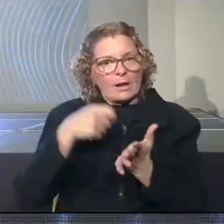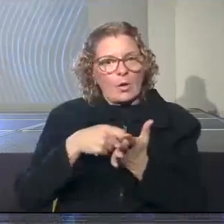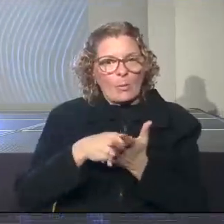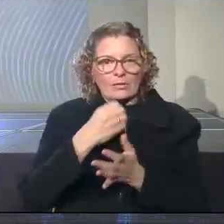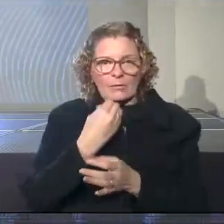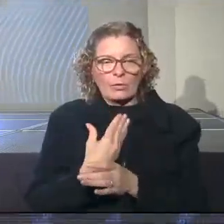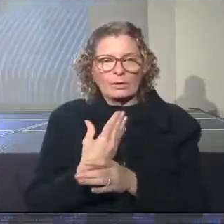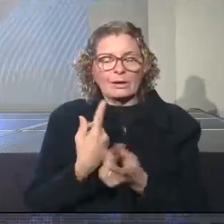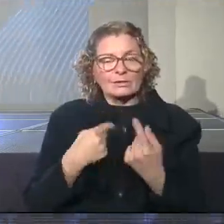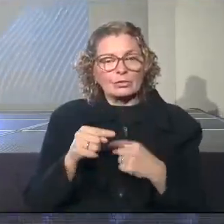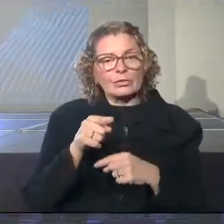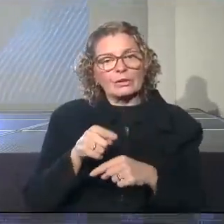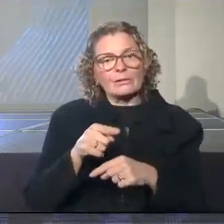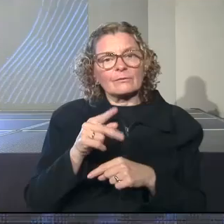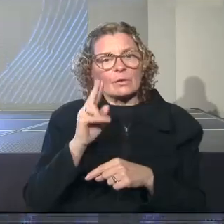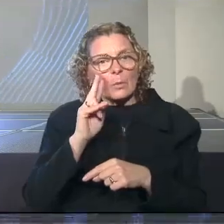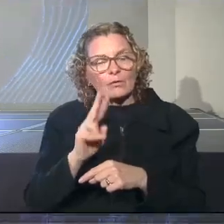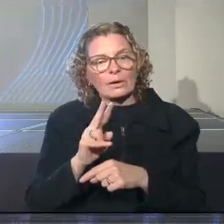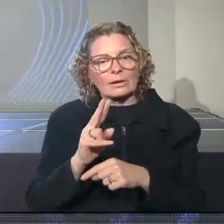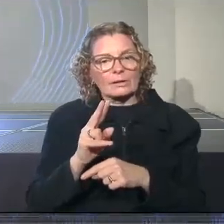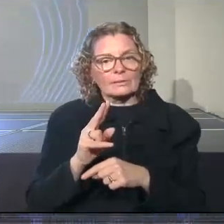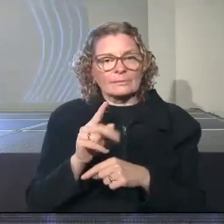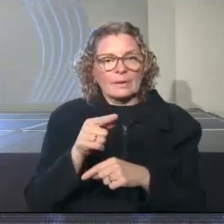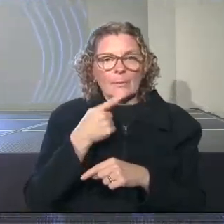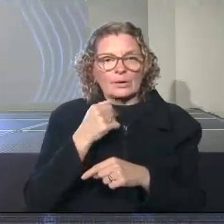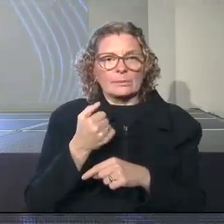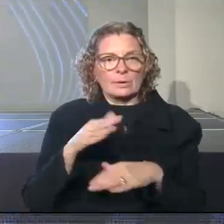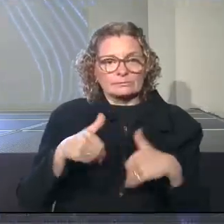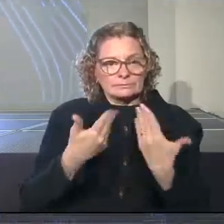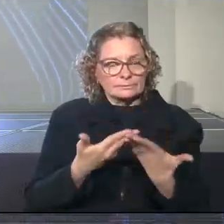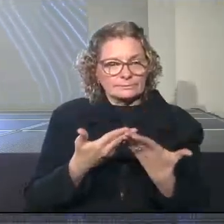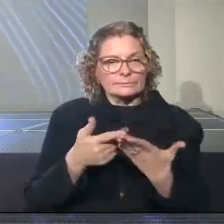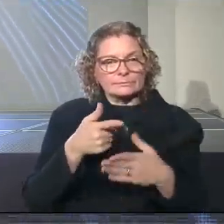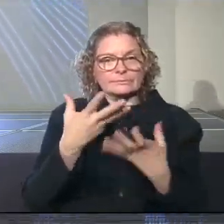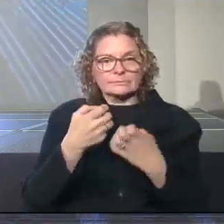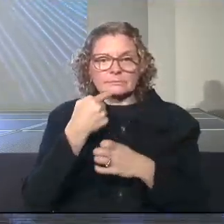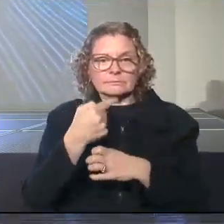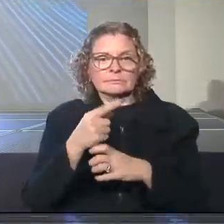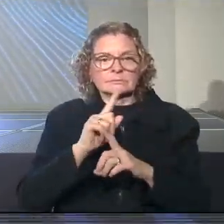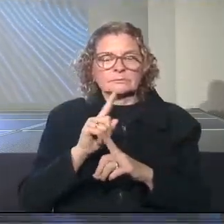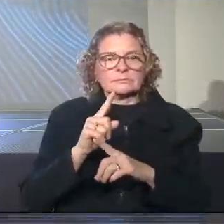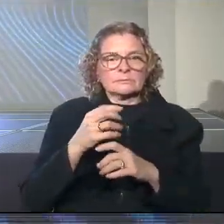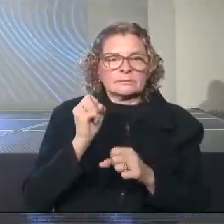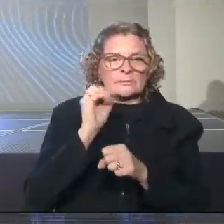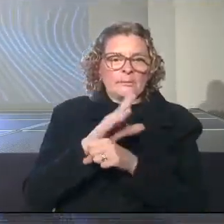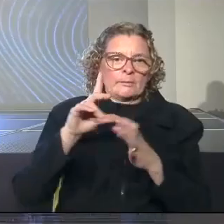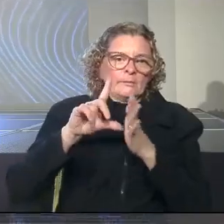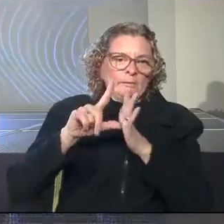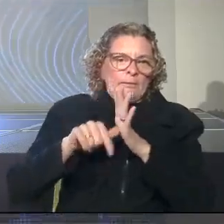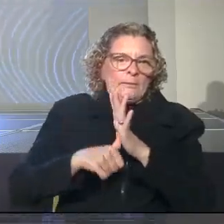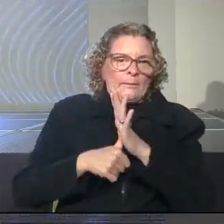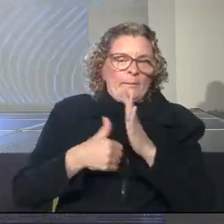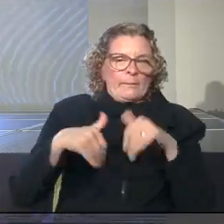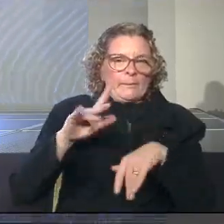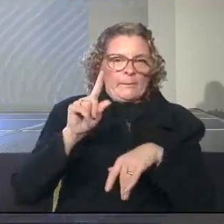buena. Y por lo tanto, tenemos que cumplir nuestras promesas de entrega. Y esto implica no tener envíos demorados por más